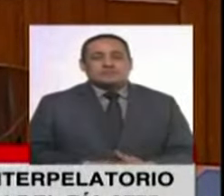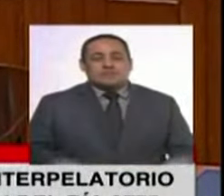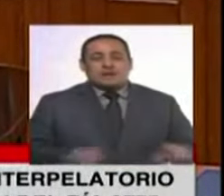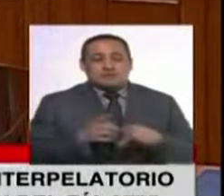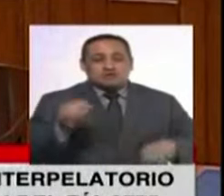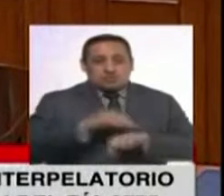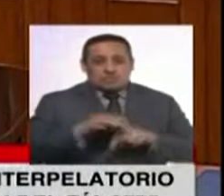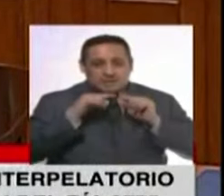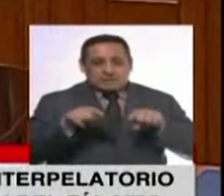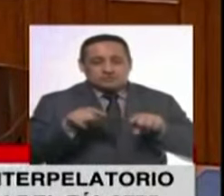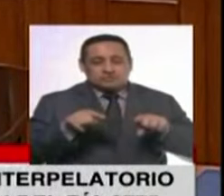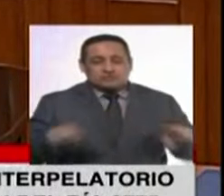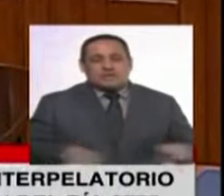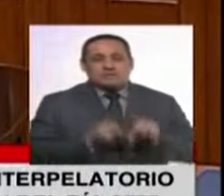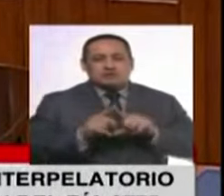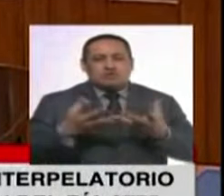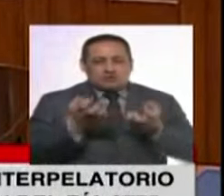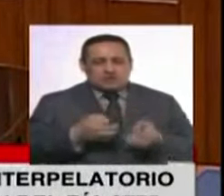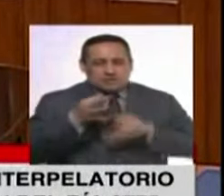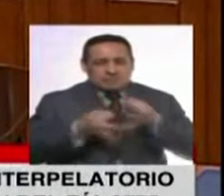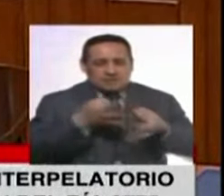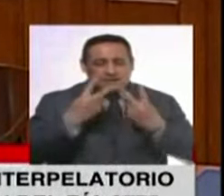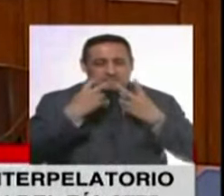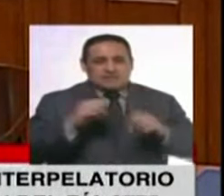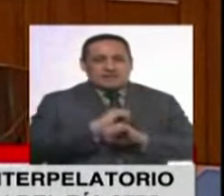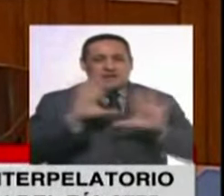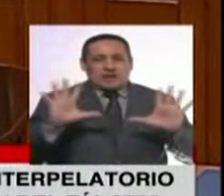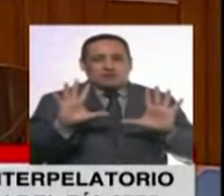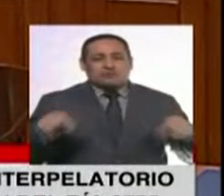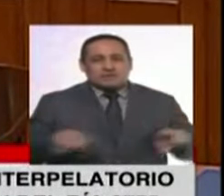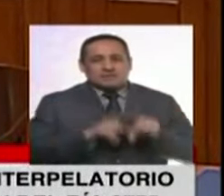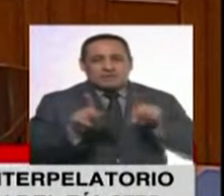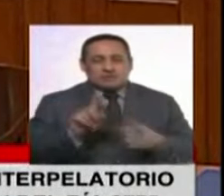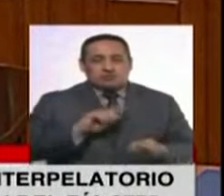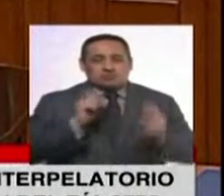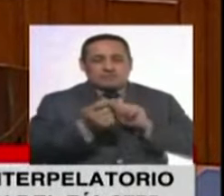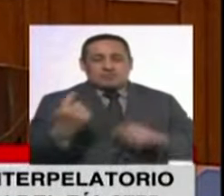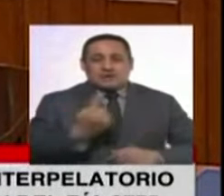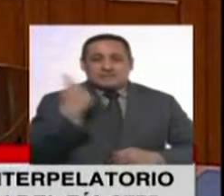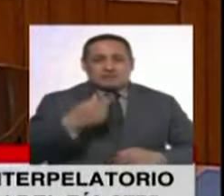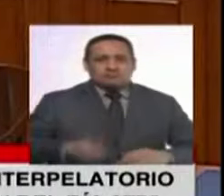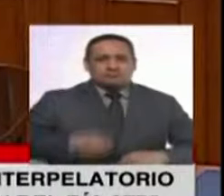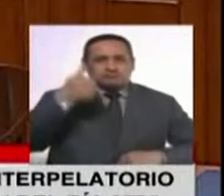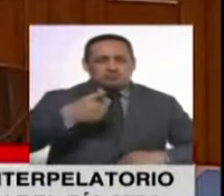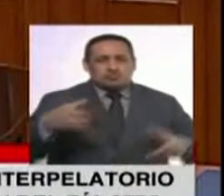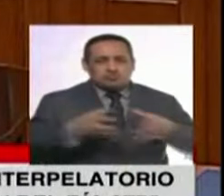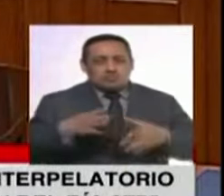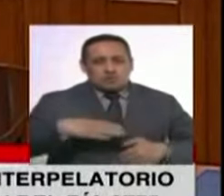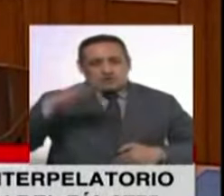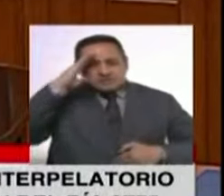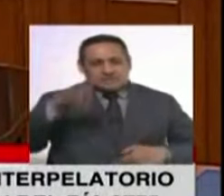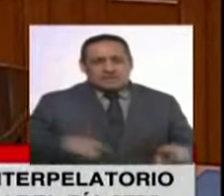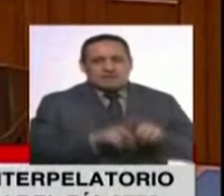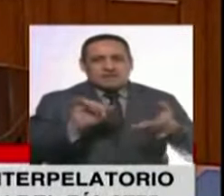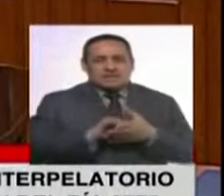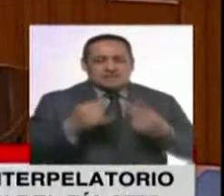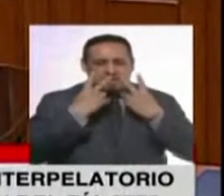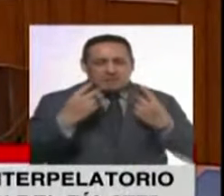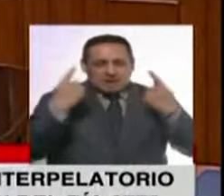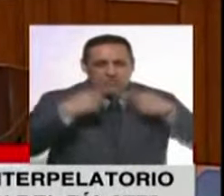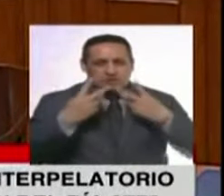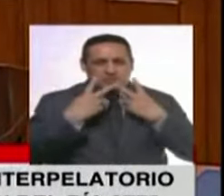al respecto quiero dejar Claro que los cambios efectuados en el alto mando policial no ha tenido por finalidad